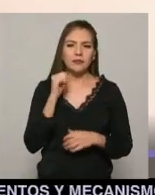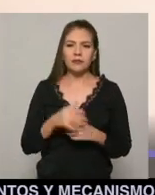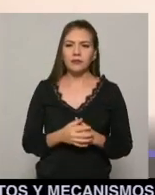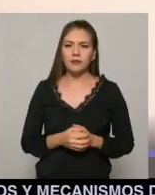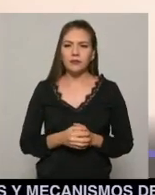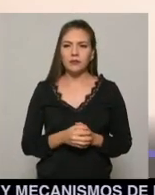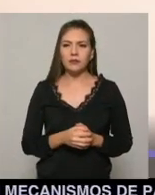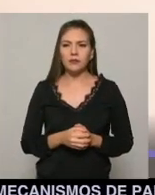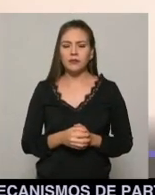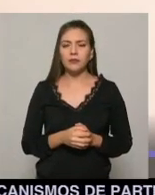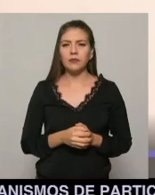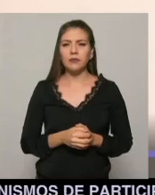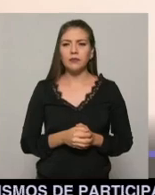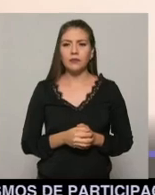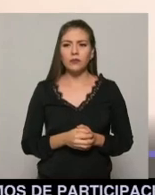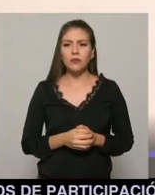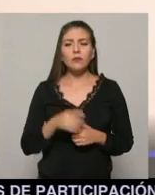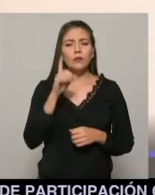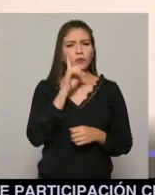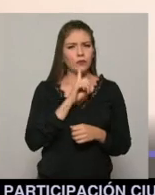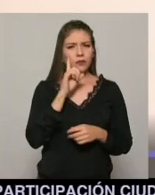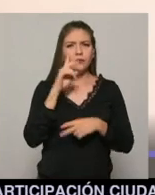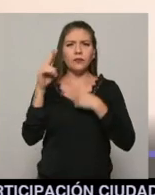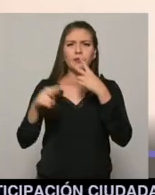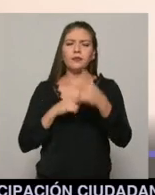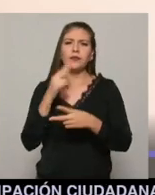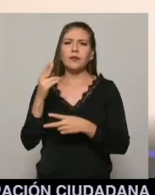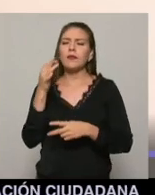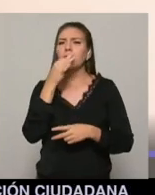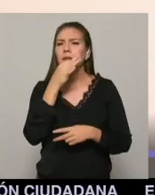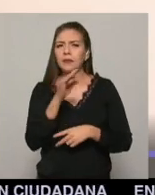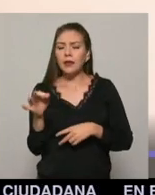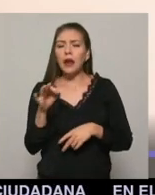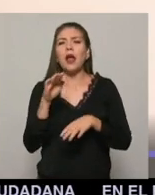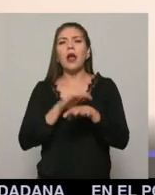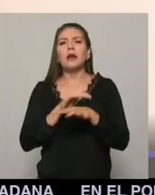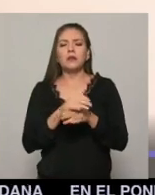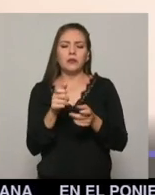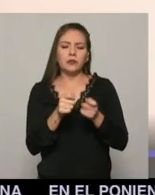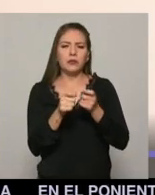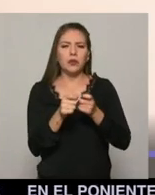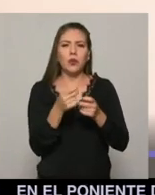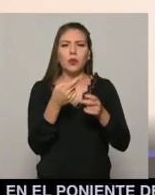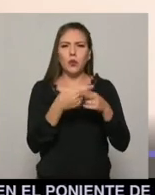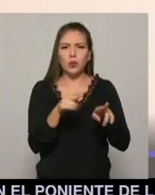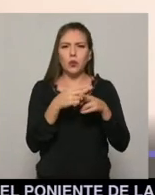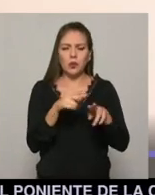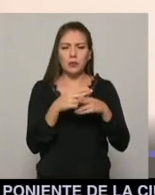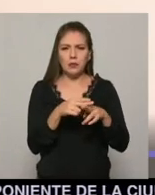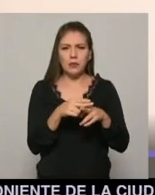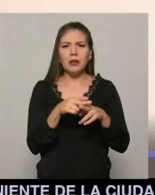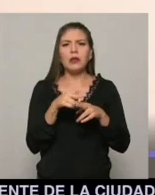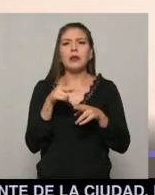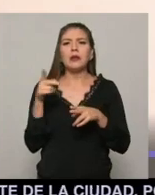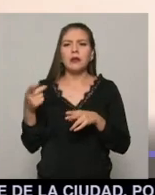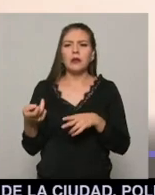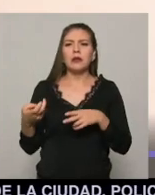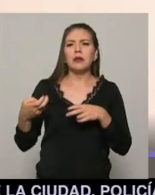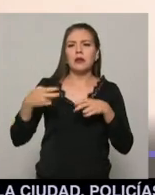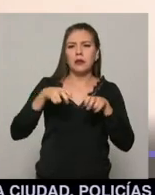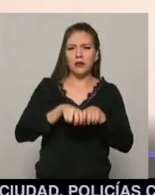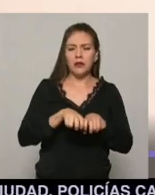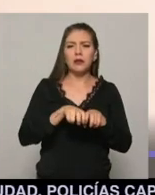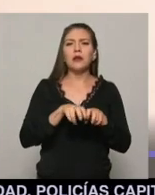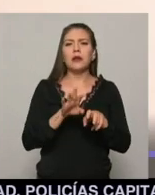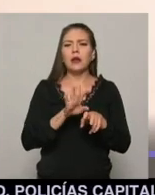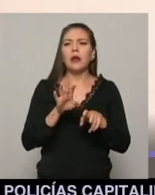fiesta, un amigo de ella pidió un Uber, le dijo que le daba aventón y la dejó a